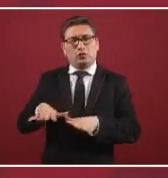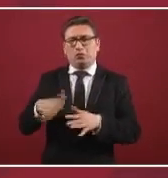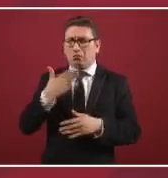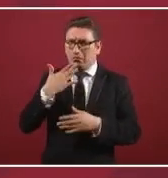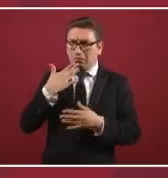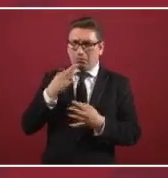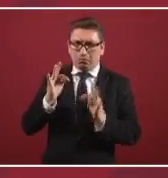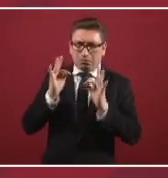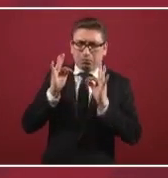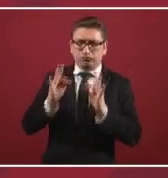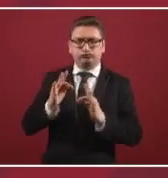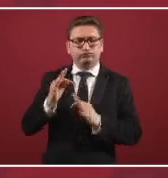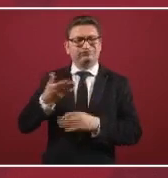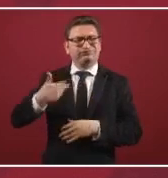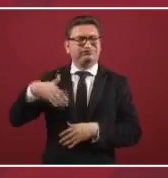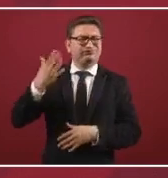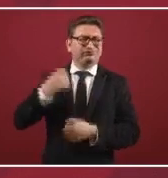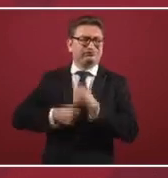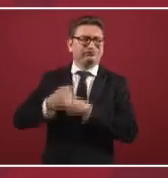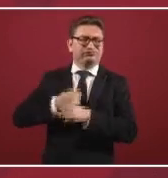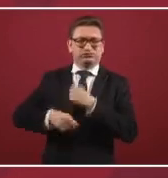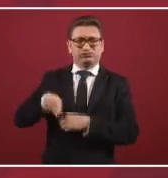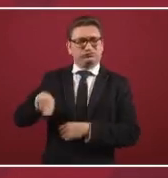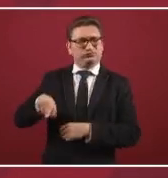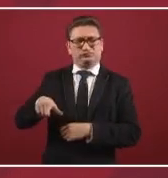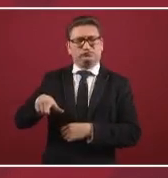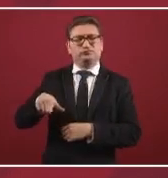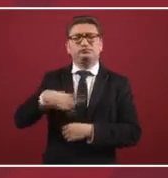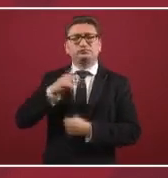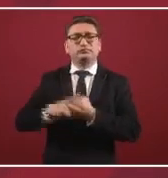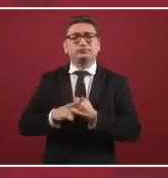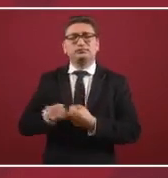tiempo, es un país